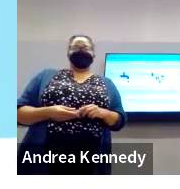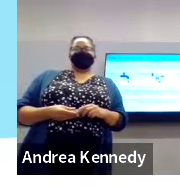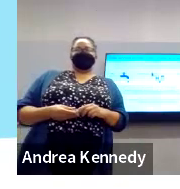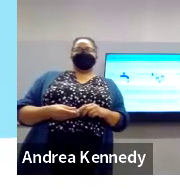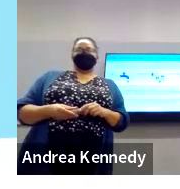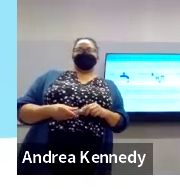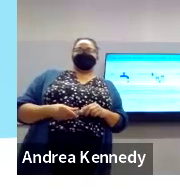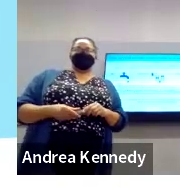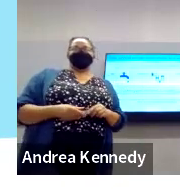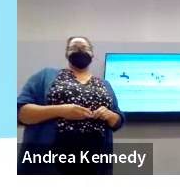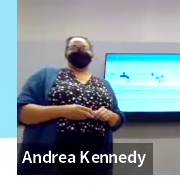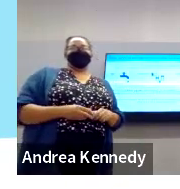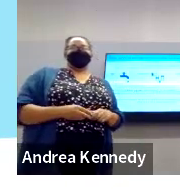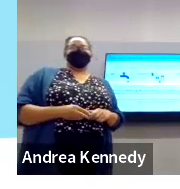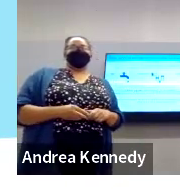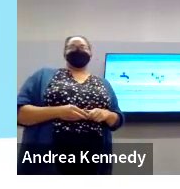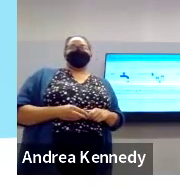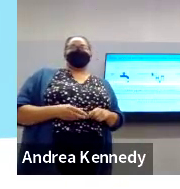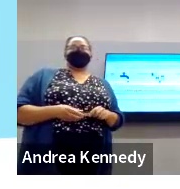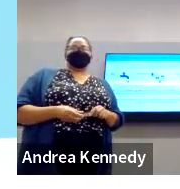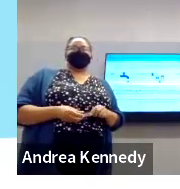que sea en general.